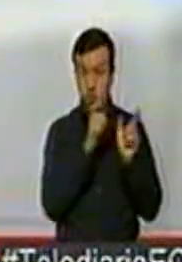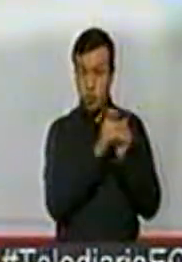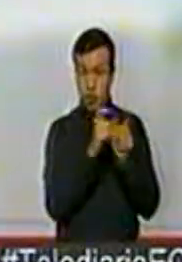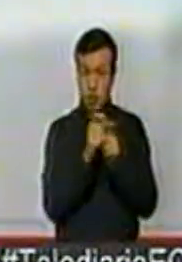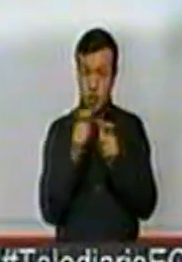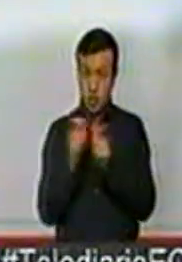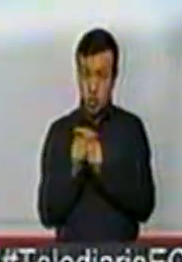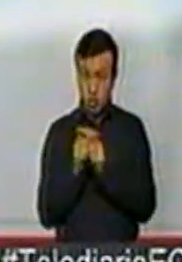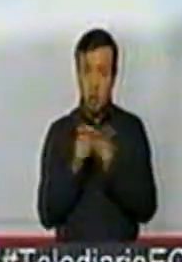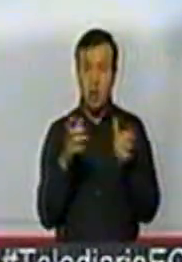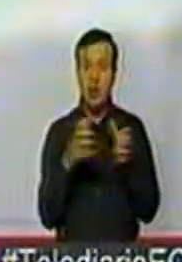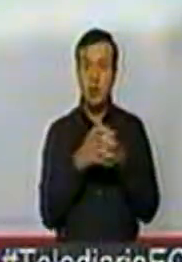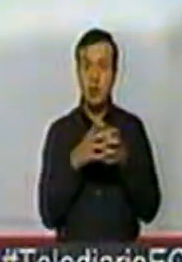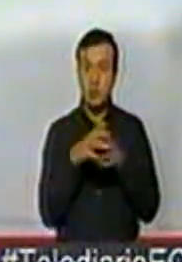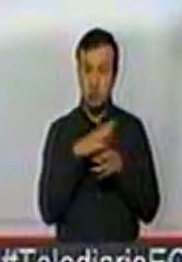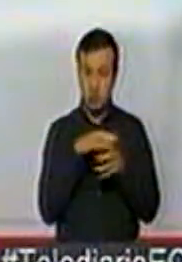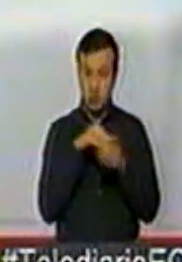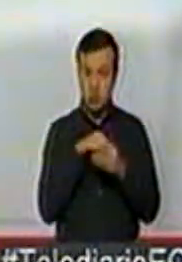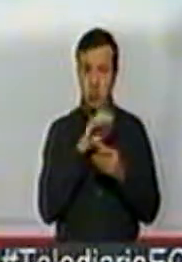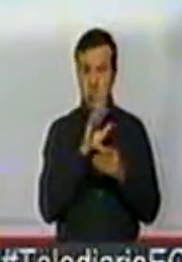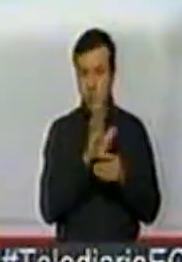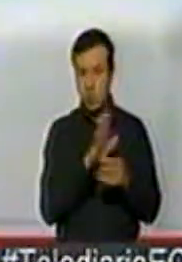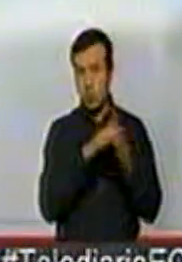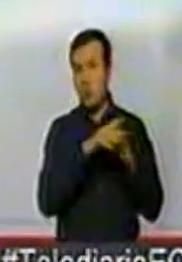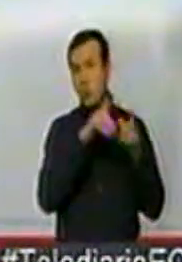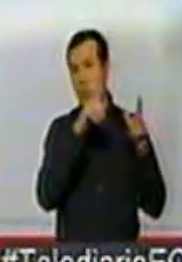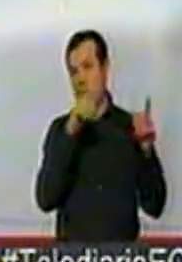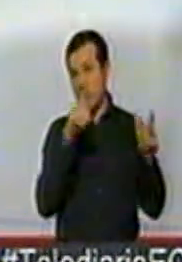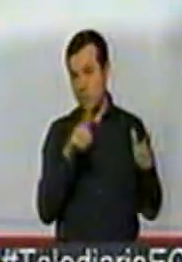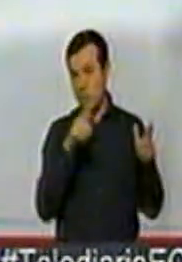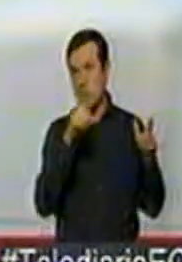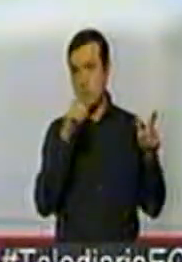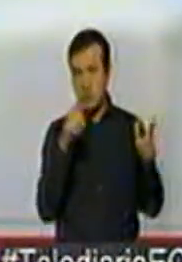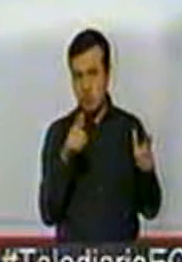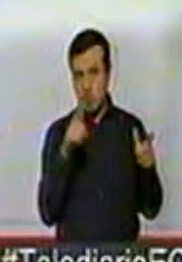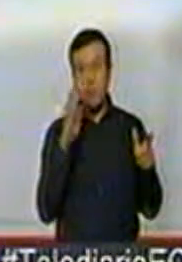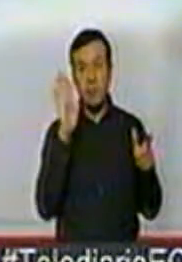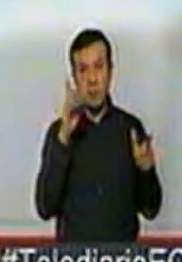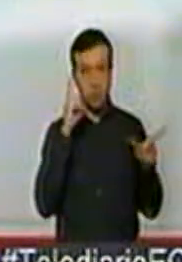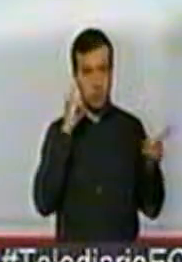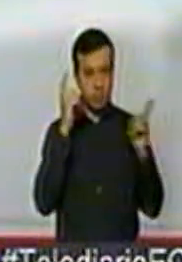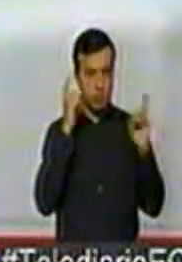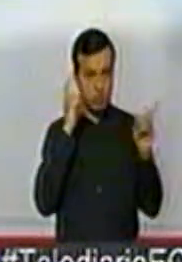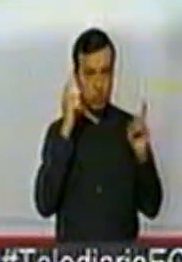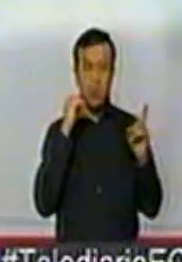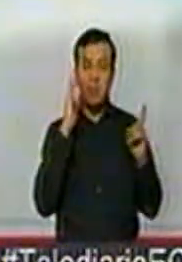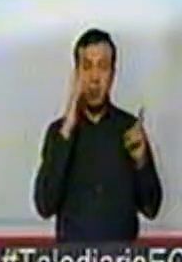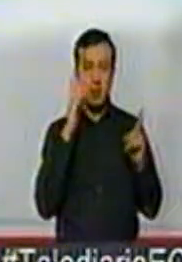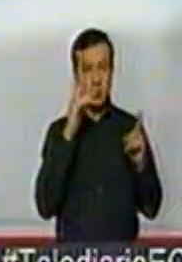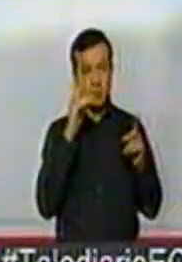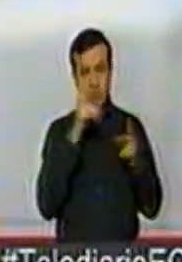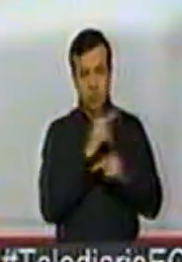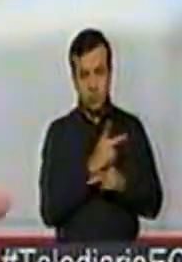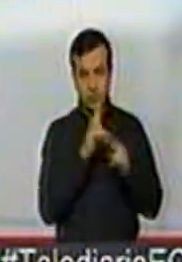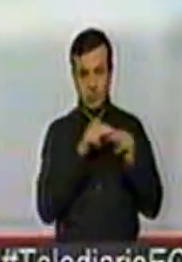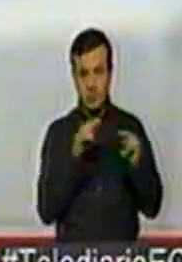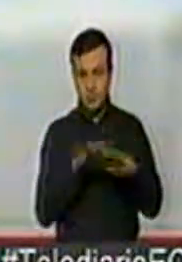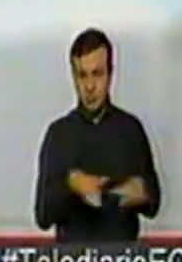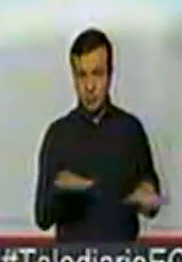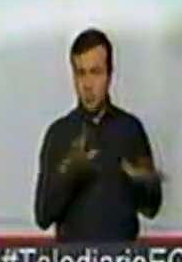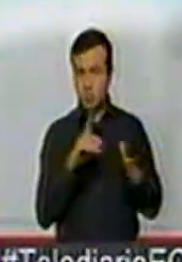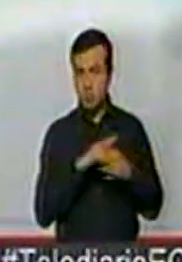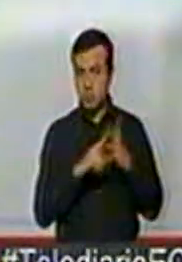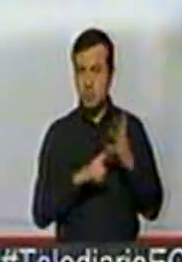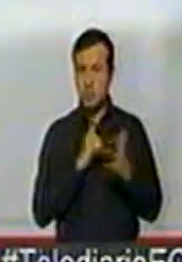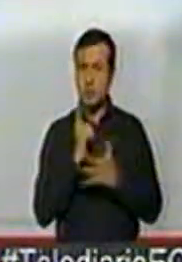que a través de la asociatividad pasen a ser pequeños mineros y puedan tener mayor control, que tengan mayores políticas de impacto ambiental y